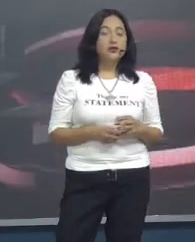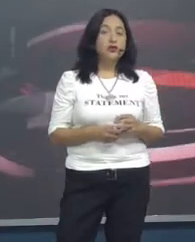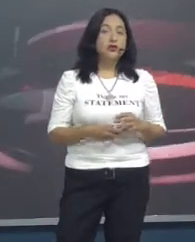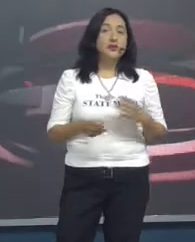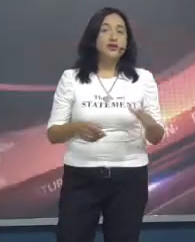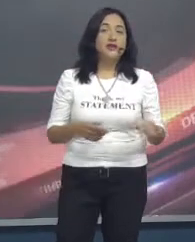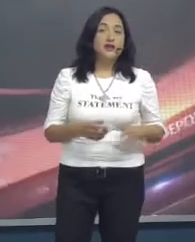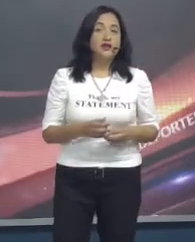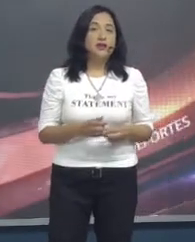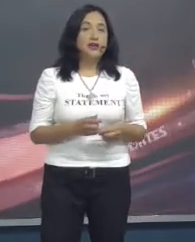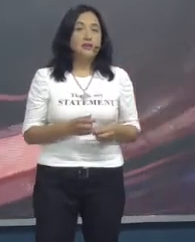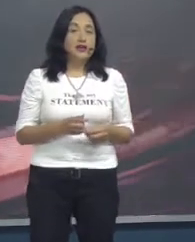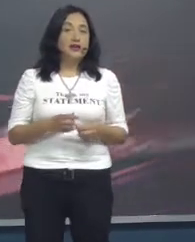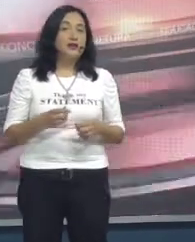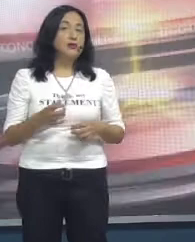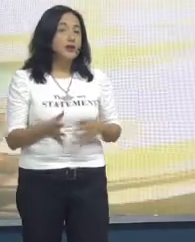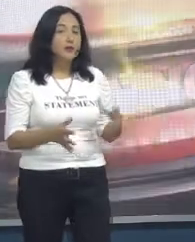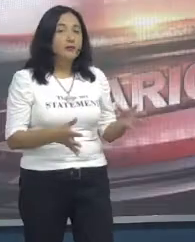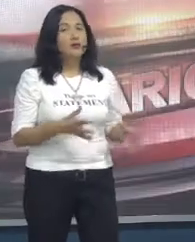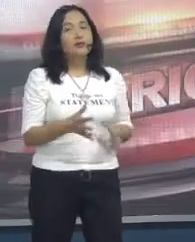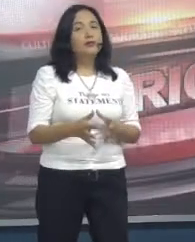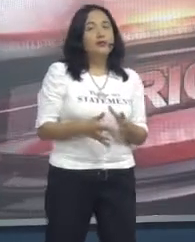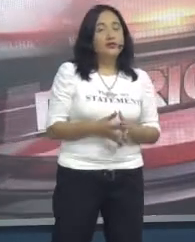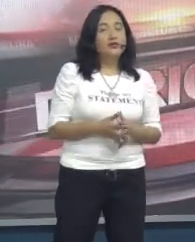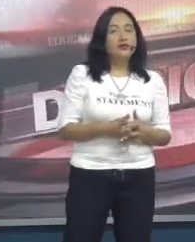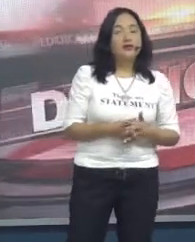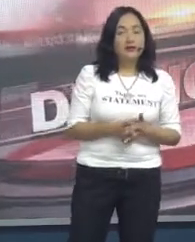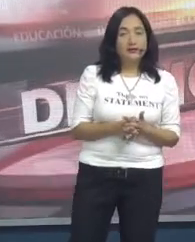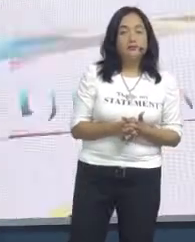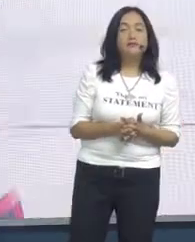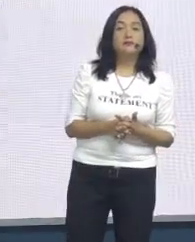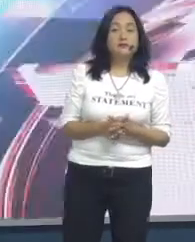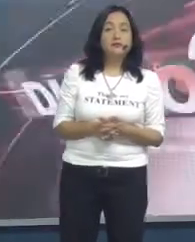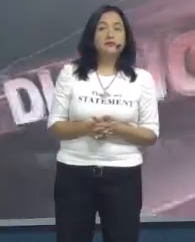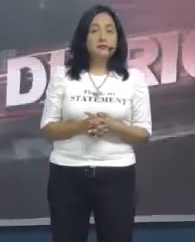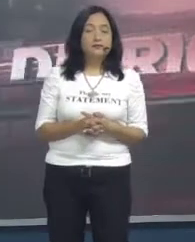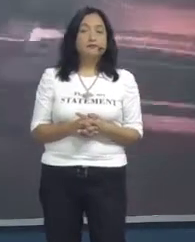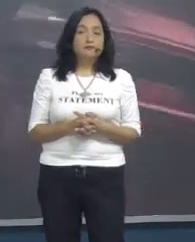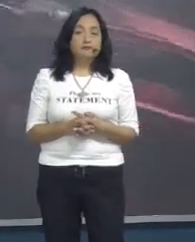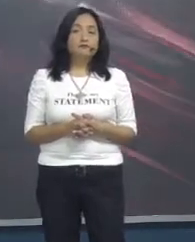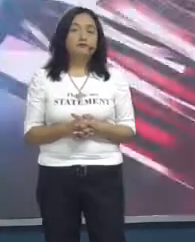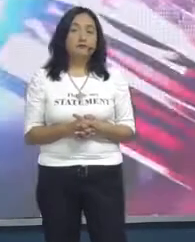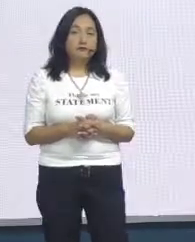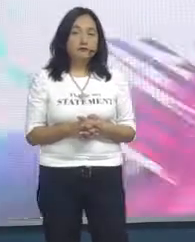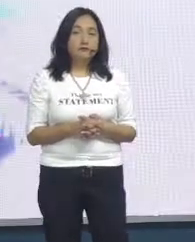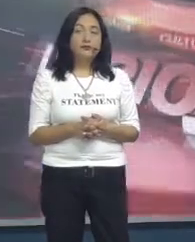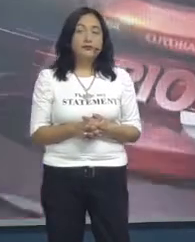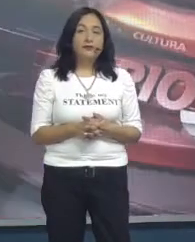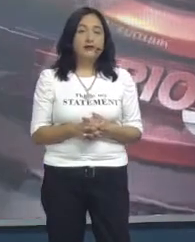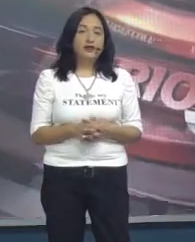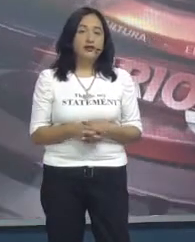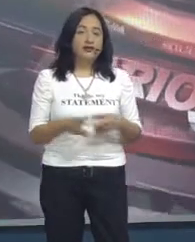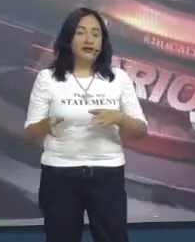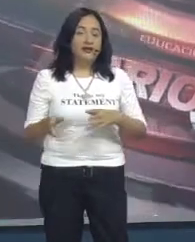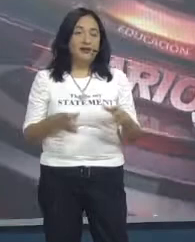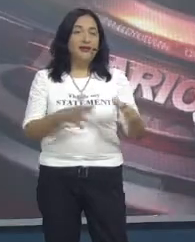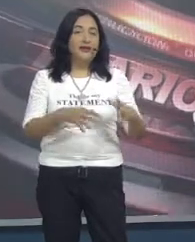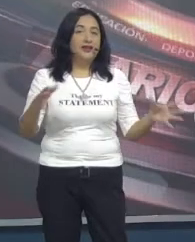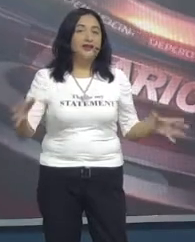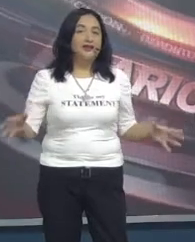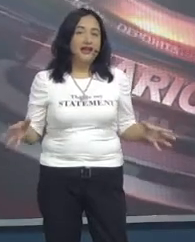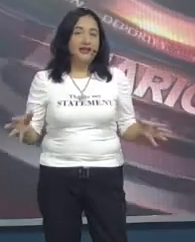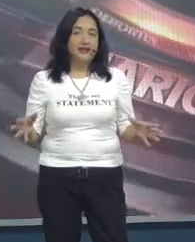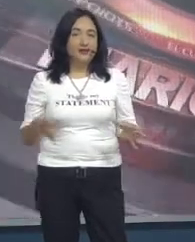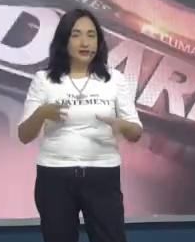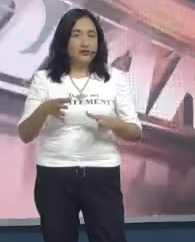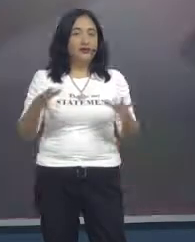¿y estos turnos se podrán sacar por la página web? ¿Cómo se podrán Claro, obtener? sí, se sacan por la página web. Tanto para las